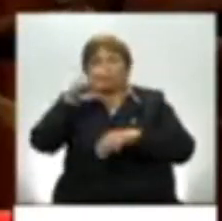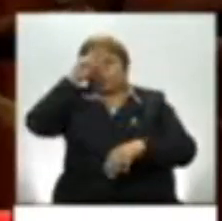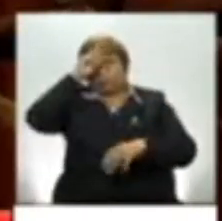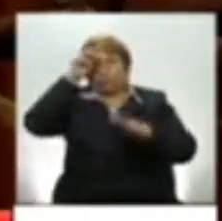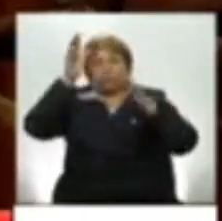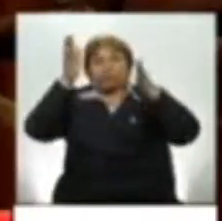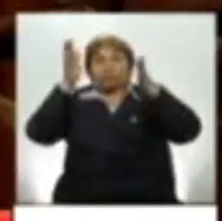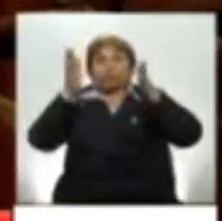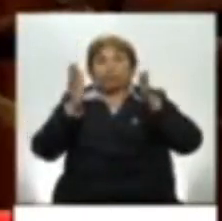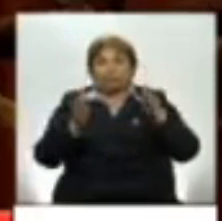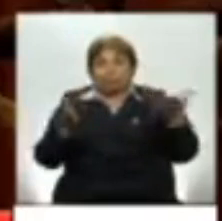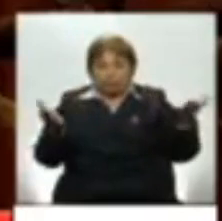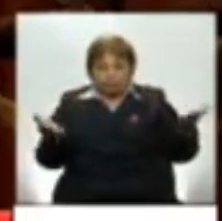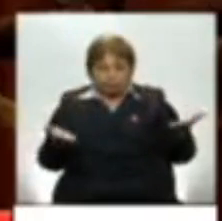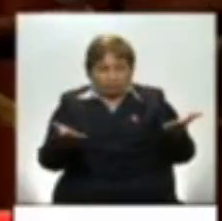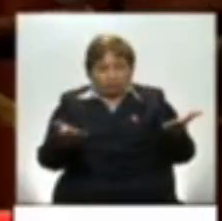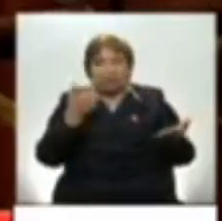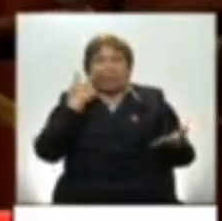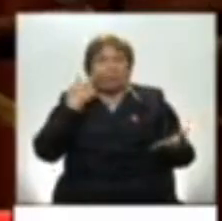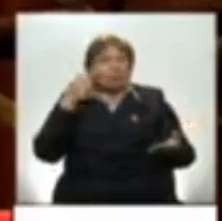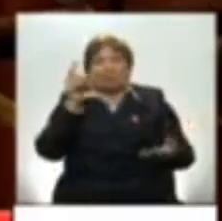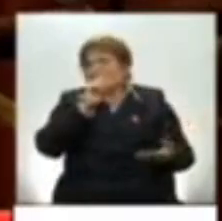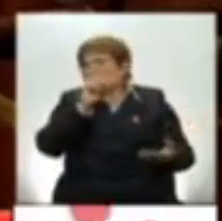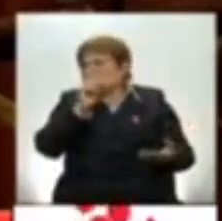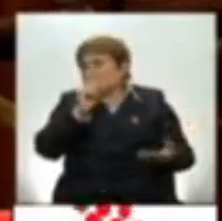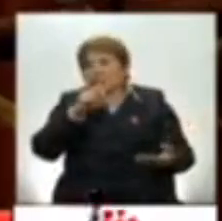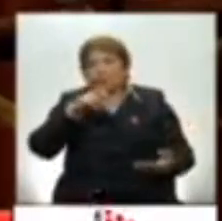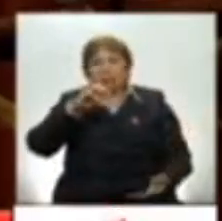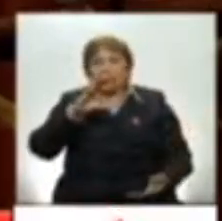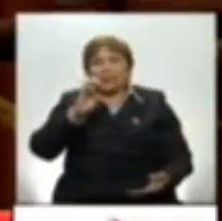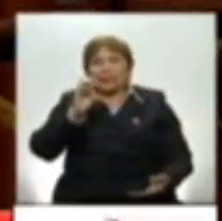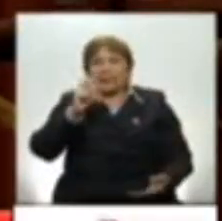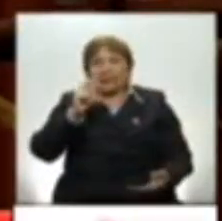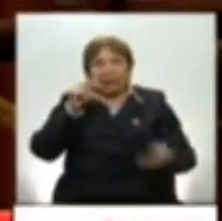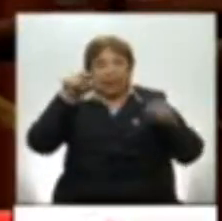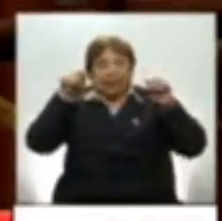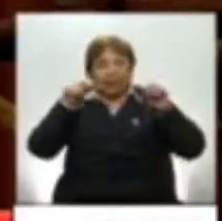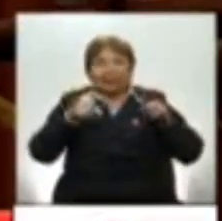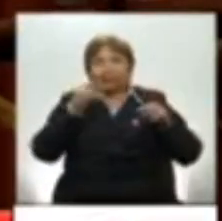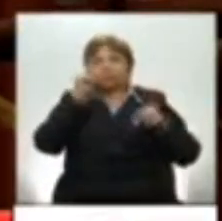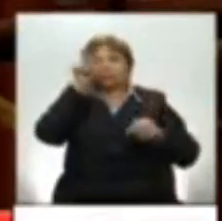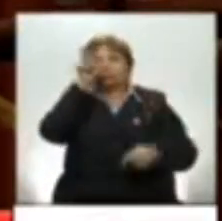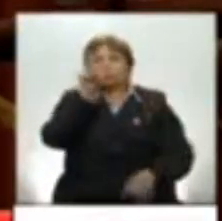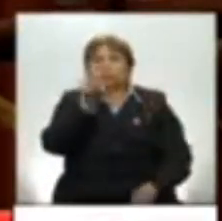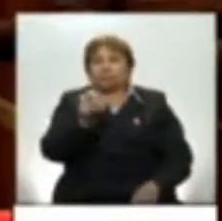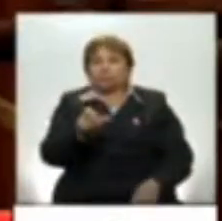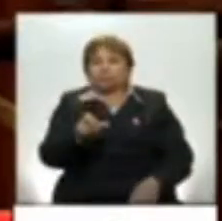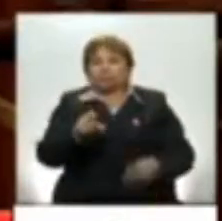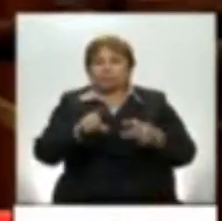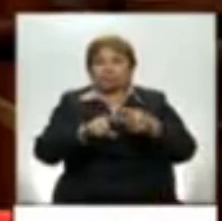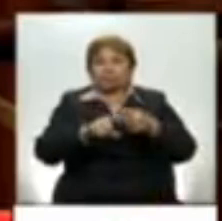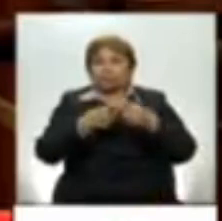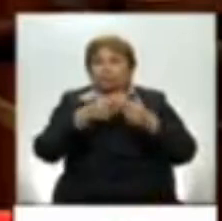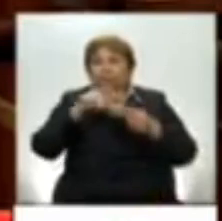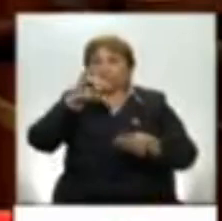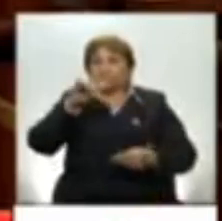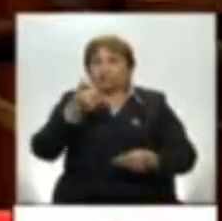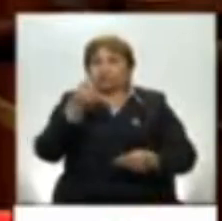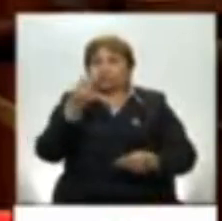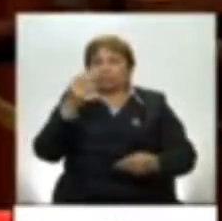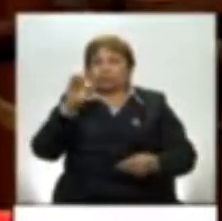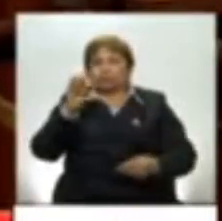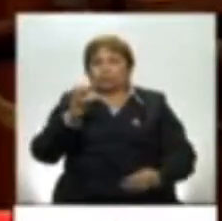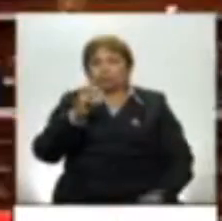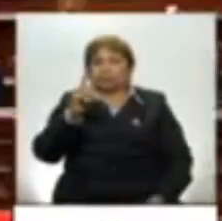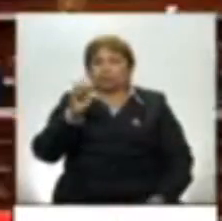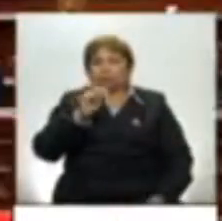peruanos. Aquí, señor, no hay un pesetero. Aquí, una persona de principio, Javier Descanseco. Sí,